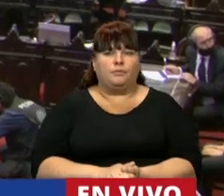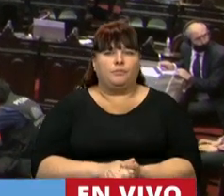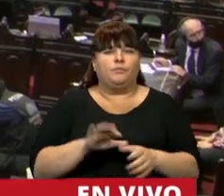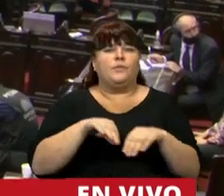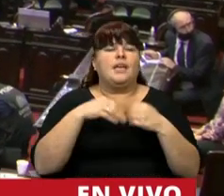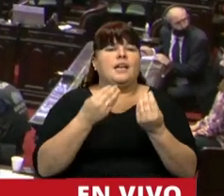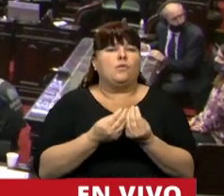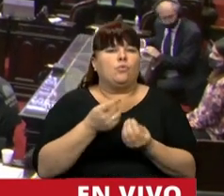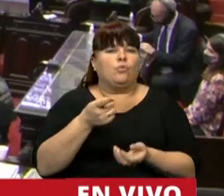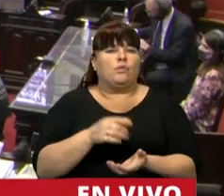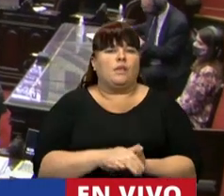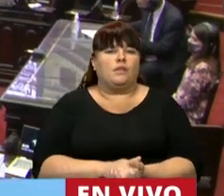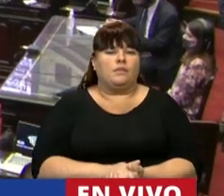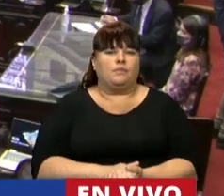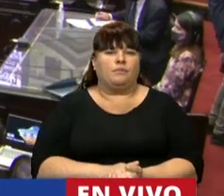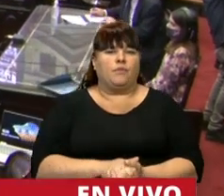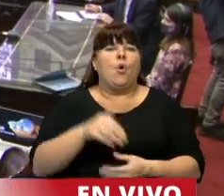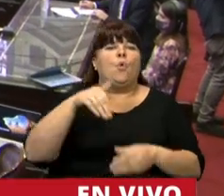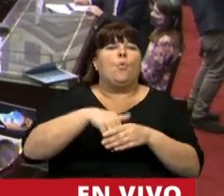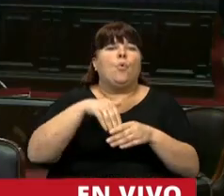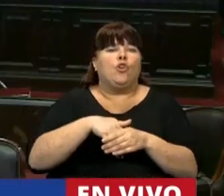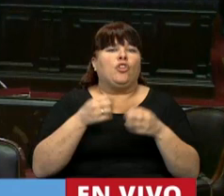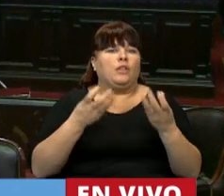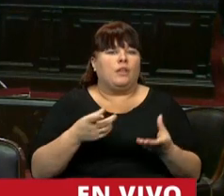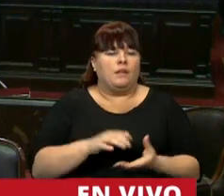al resultado de la votación.